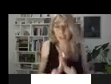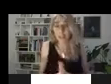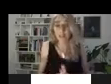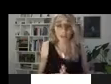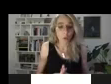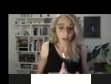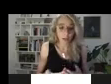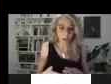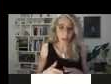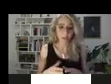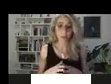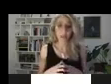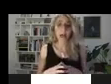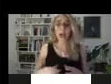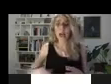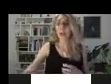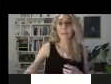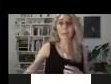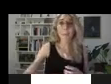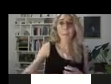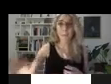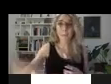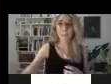que represente a un artista.